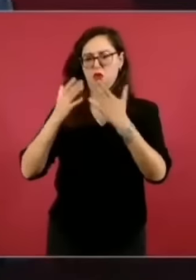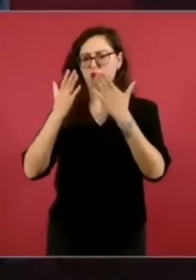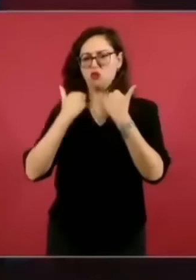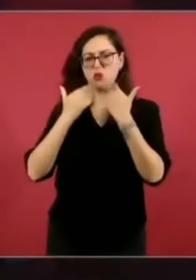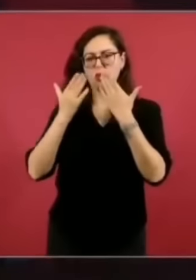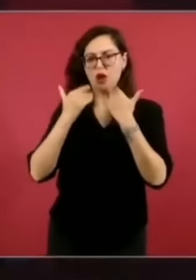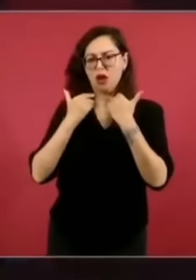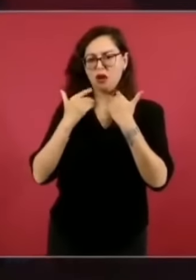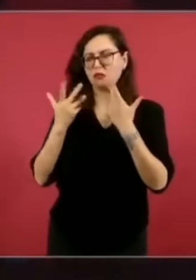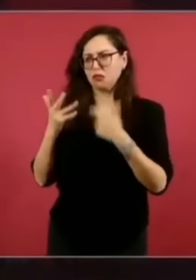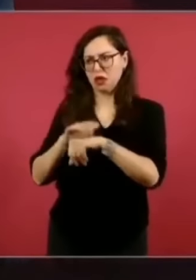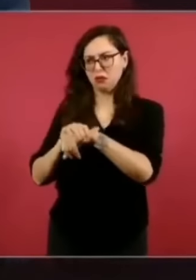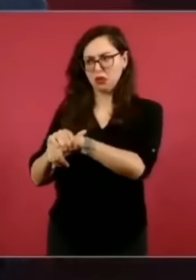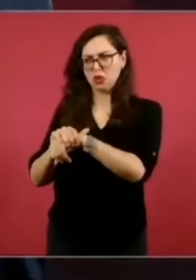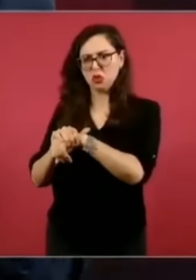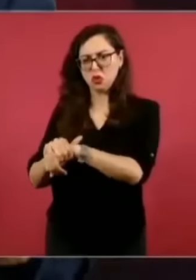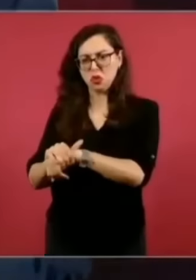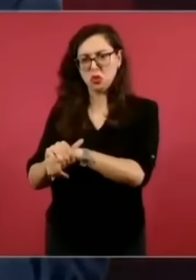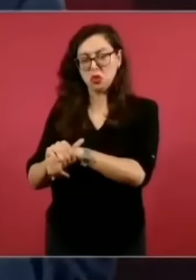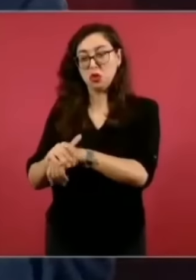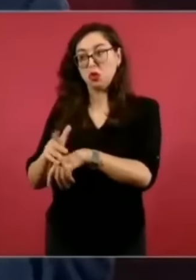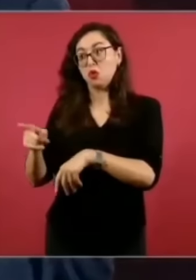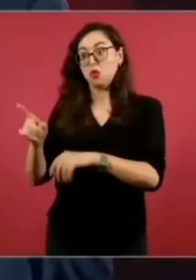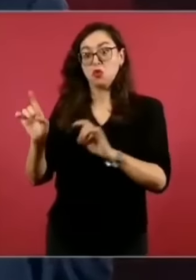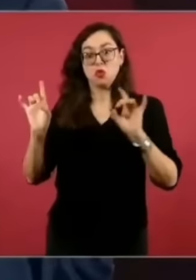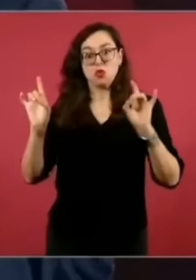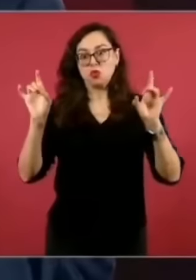Pero le dije amigo